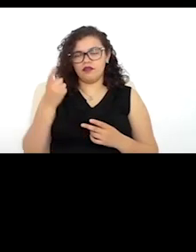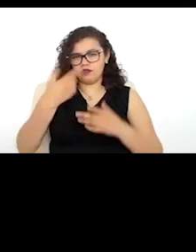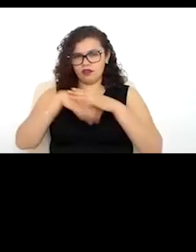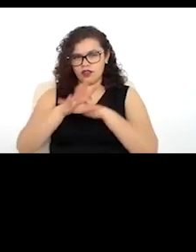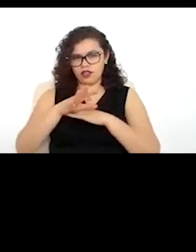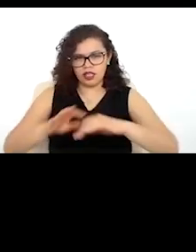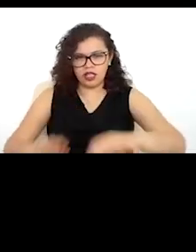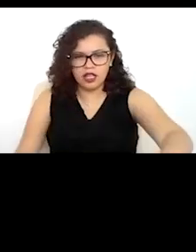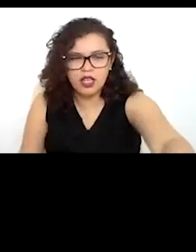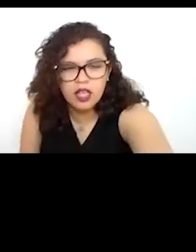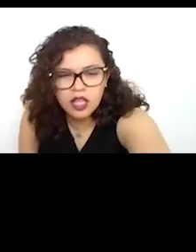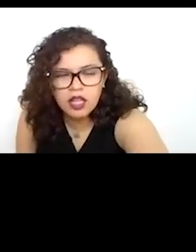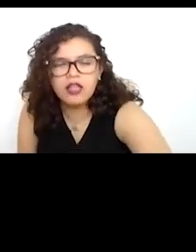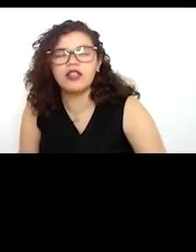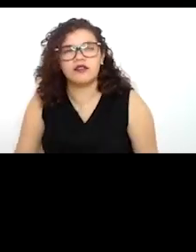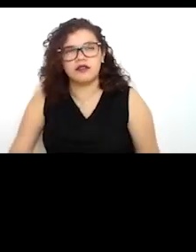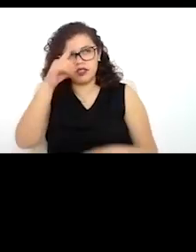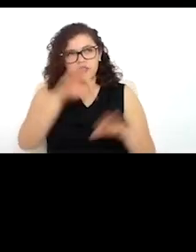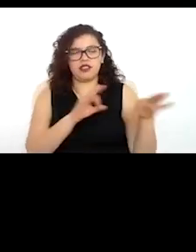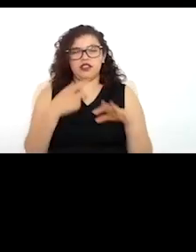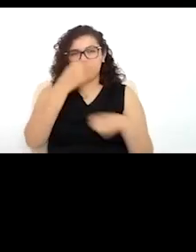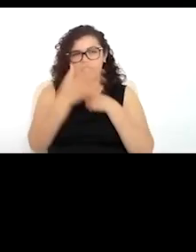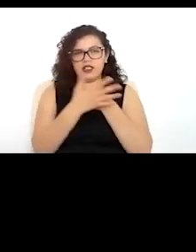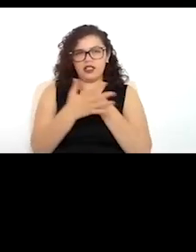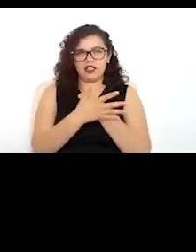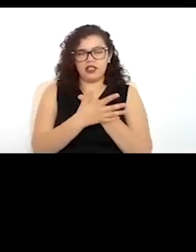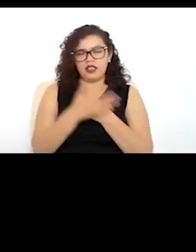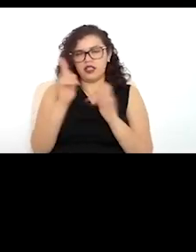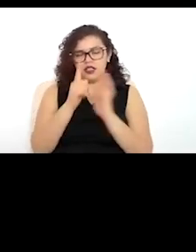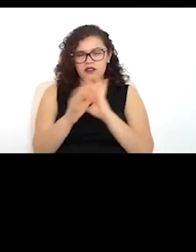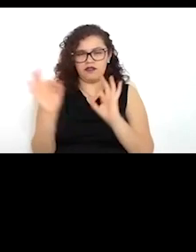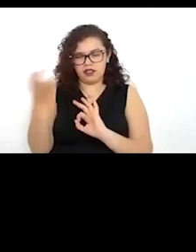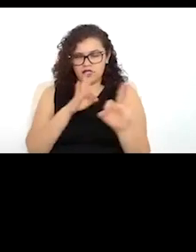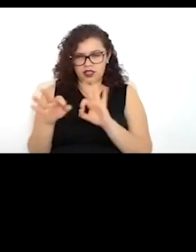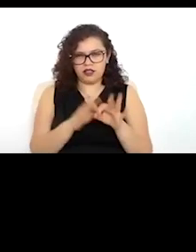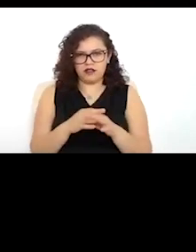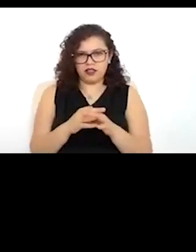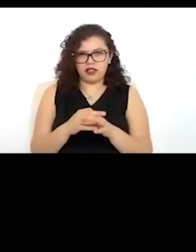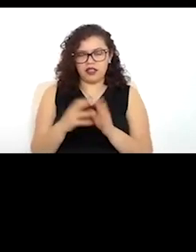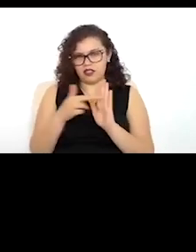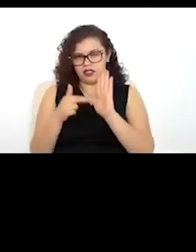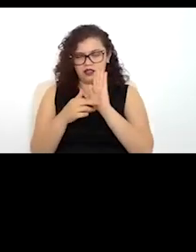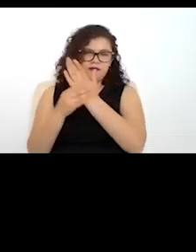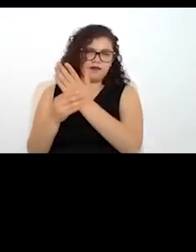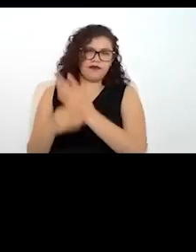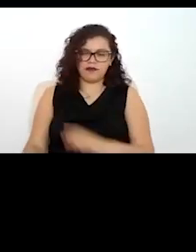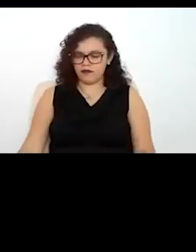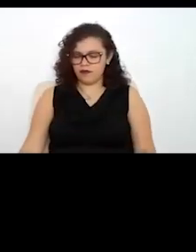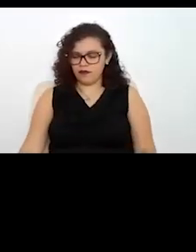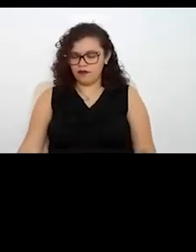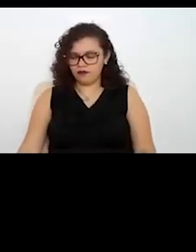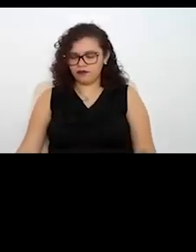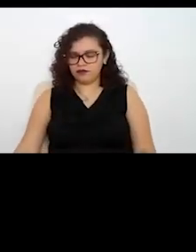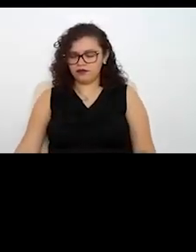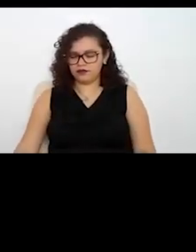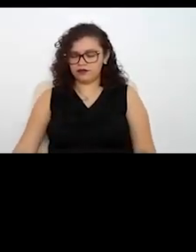Laboral, le dices que vas a registrar un reglamento interior de trabajo, te abre una pantallita y te pone, incluso ahí te pone